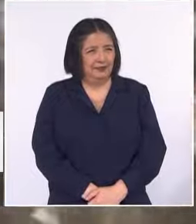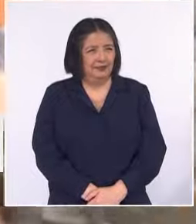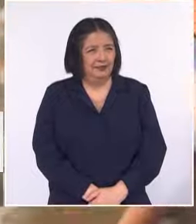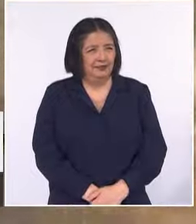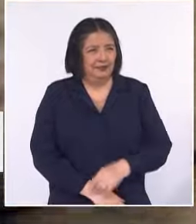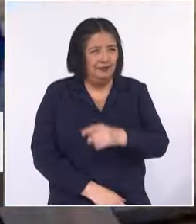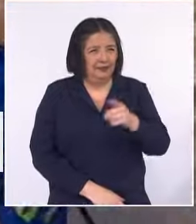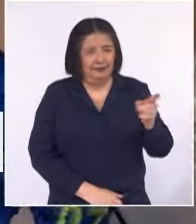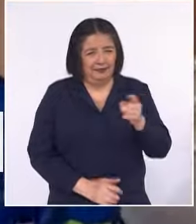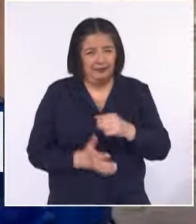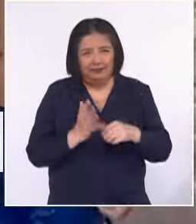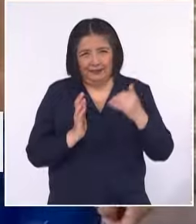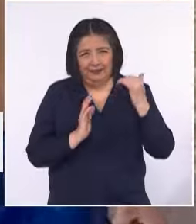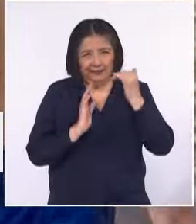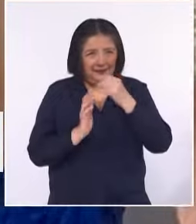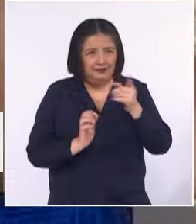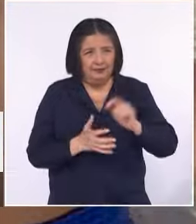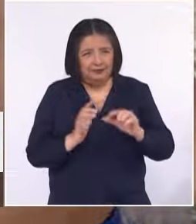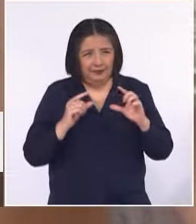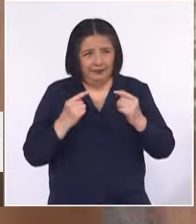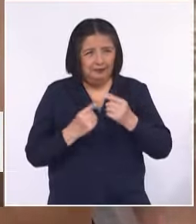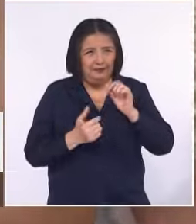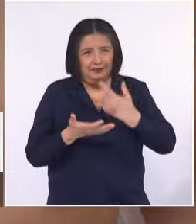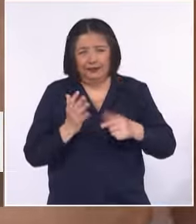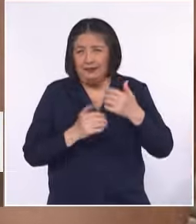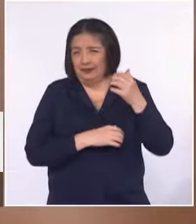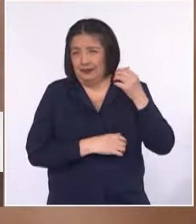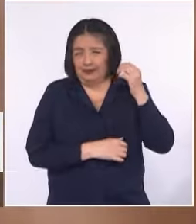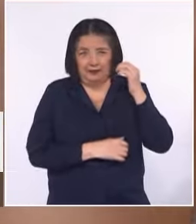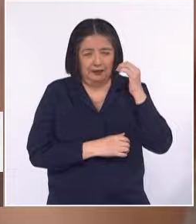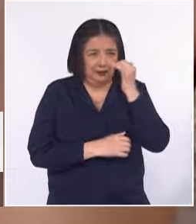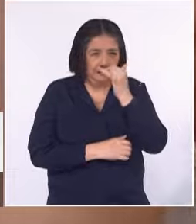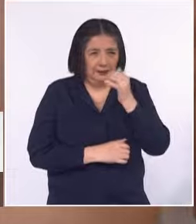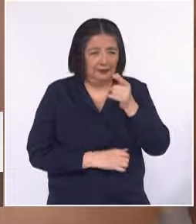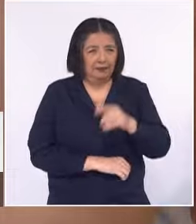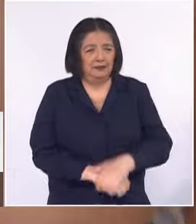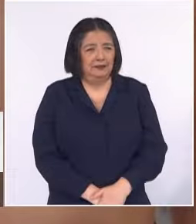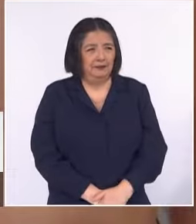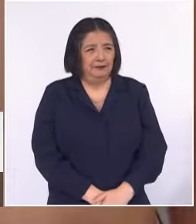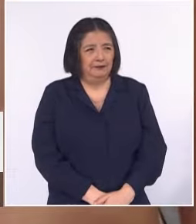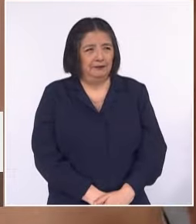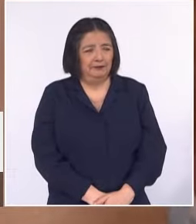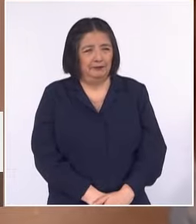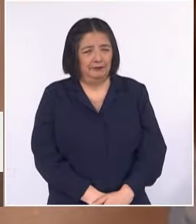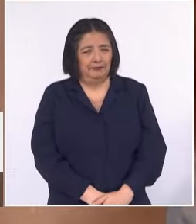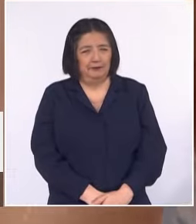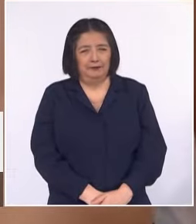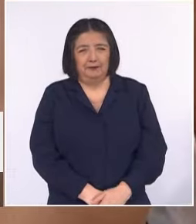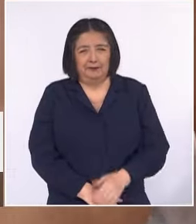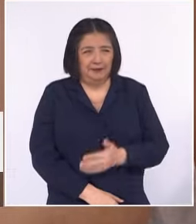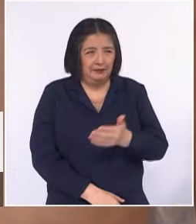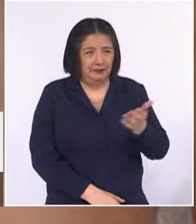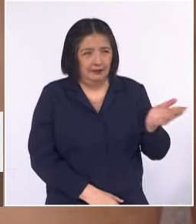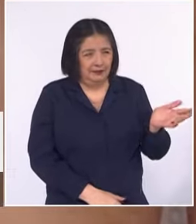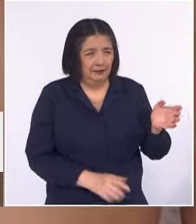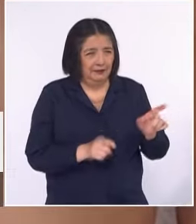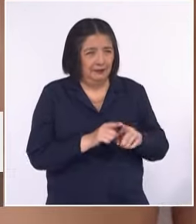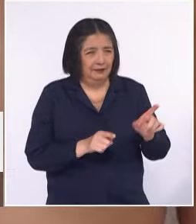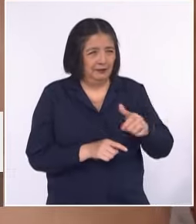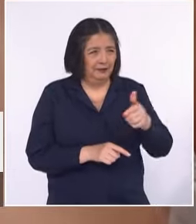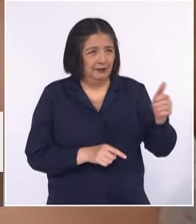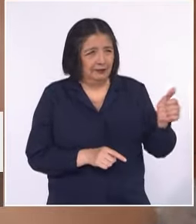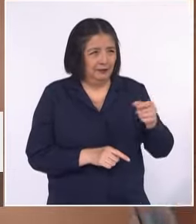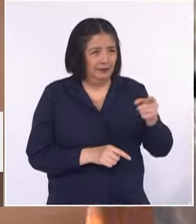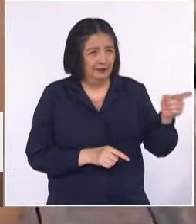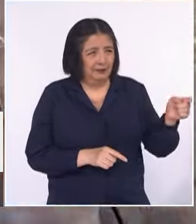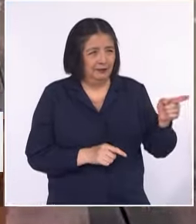han grabado el video, ahí están, ellos son un grupo de los chicos que han grabado el video. Y por acá también tenemos a otros chicos